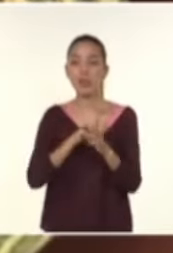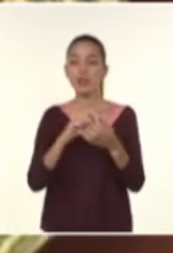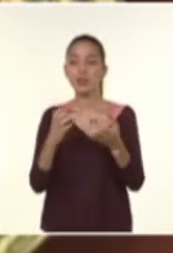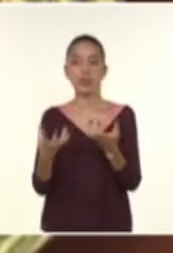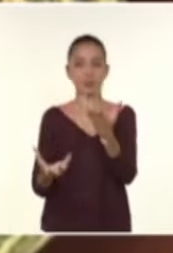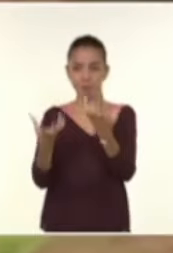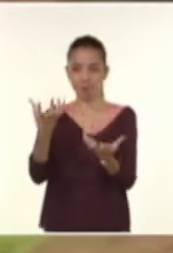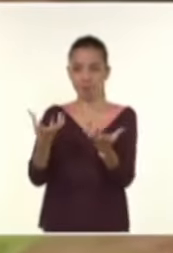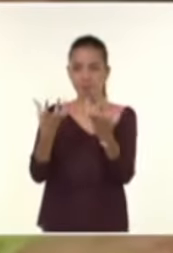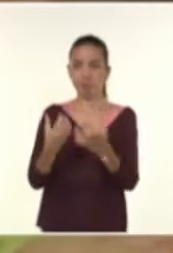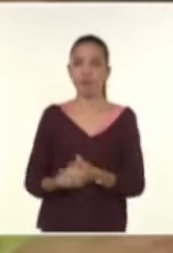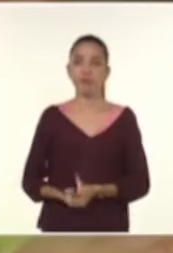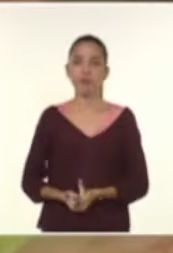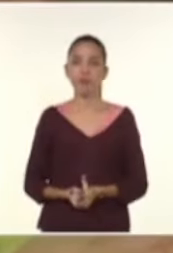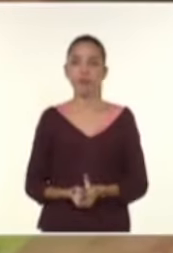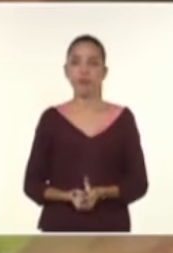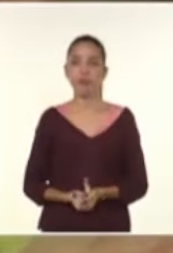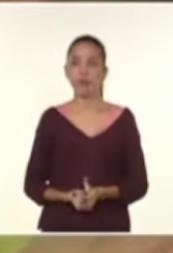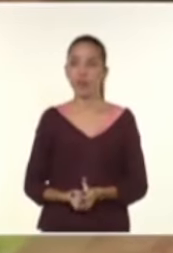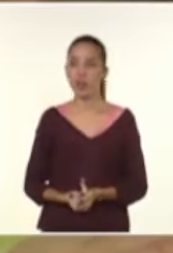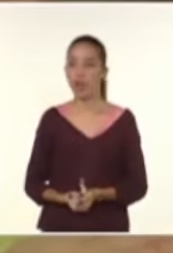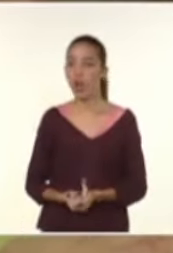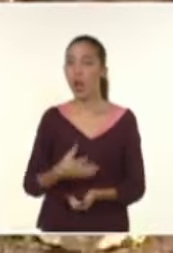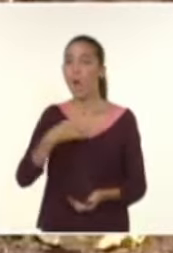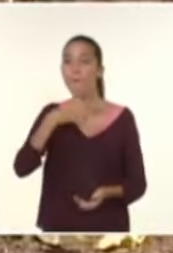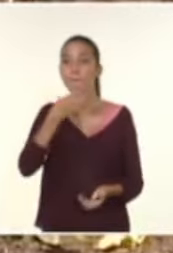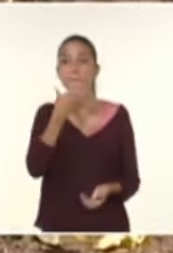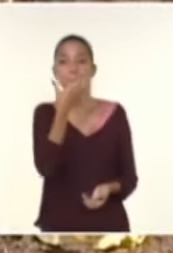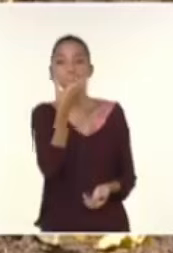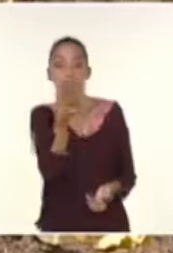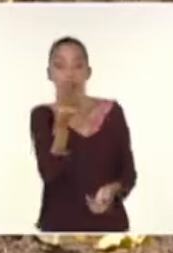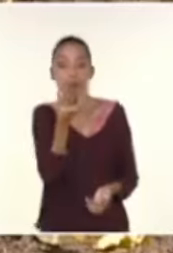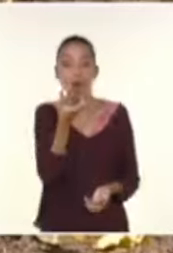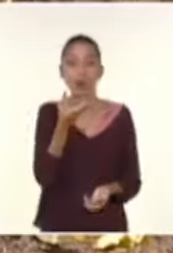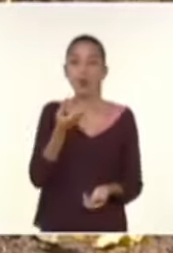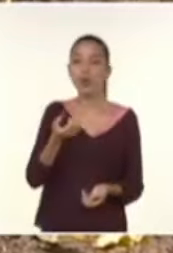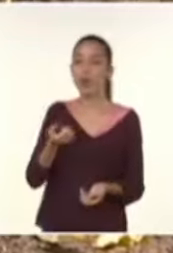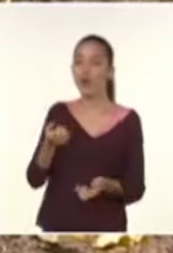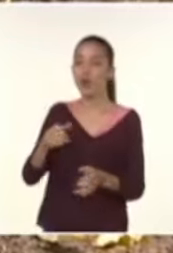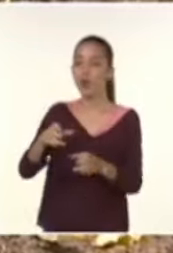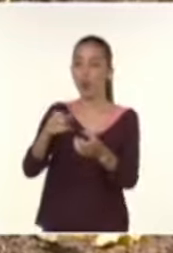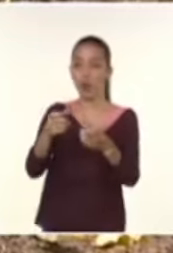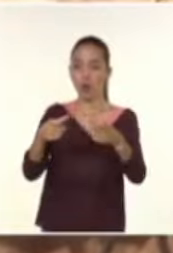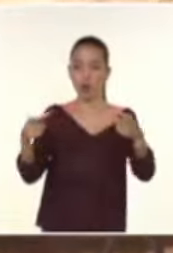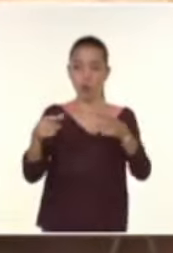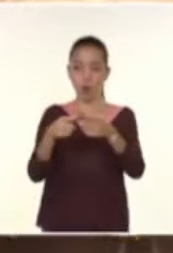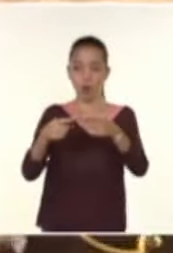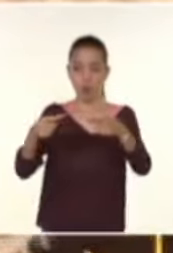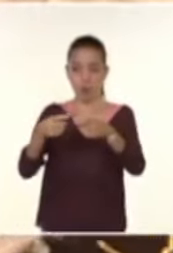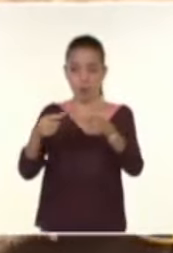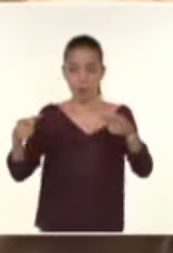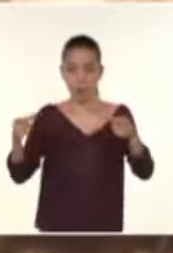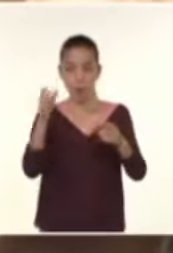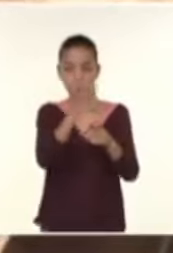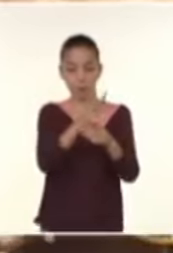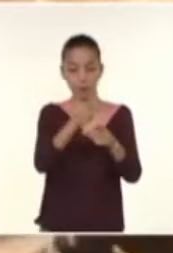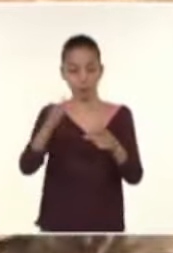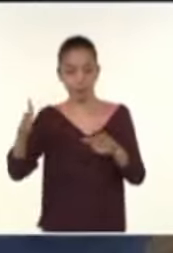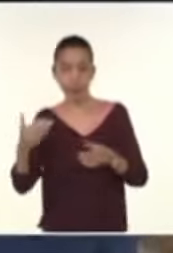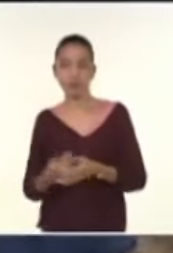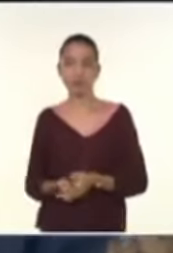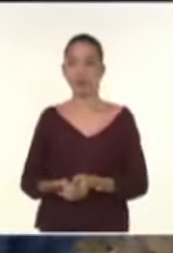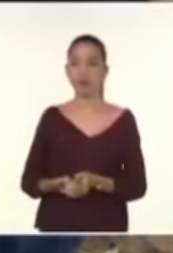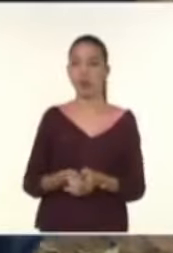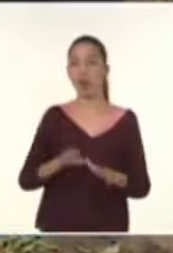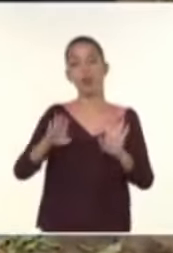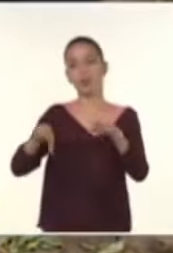yuca, fruta, tenemos el mango, tenemos habichuela, pepino. Para el mercado, en el polo productivo de Santa Rosa este año se empeñan en